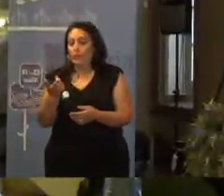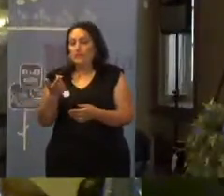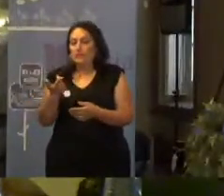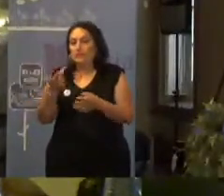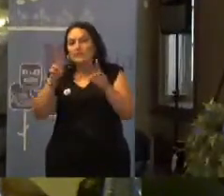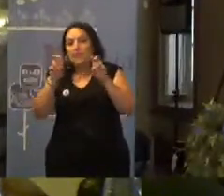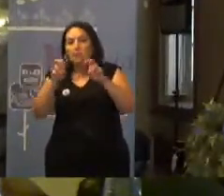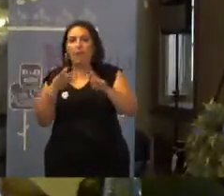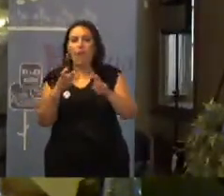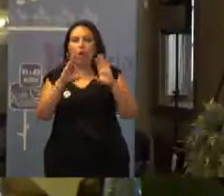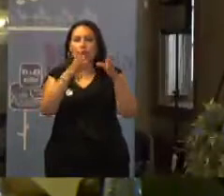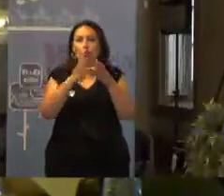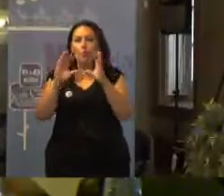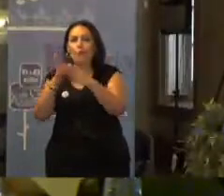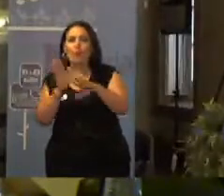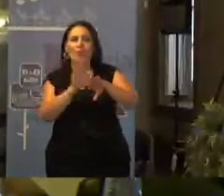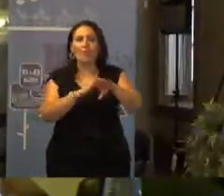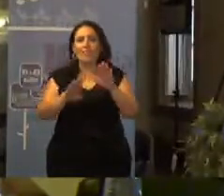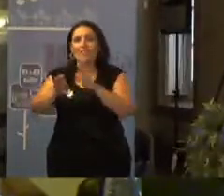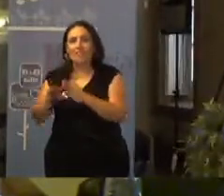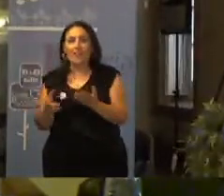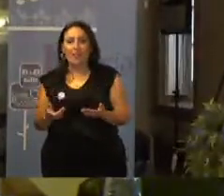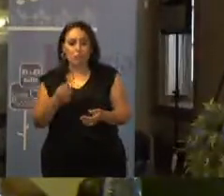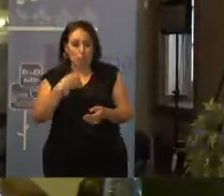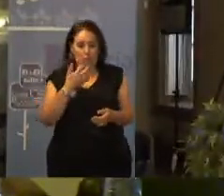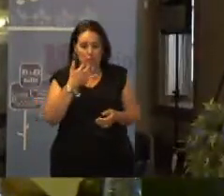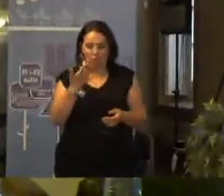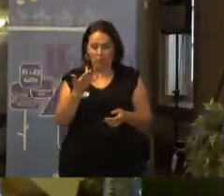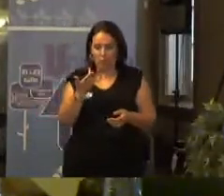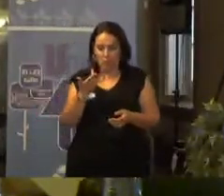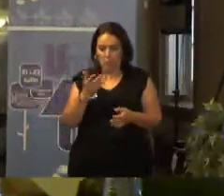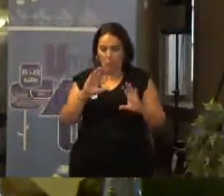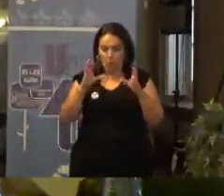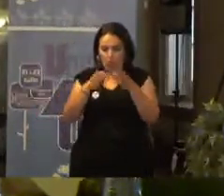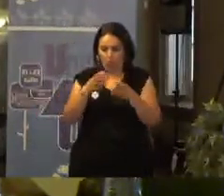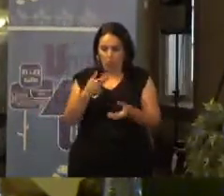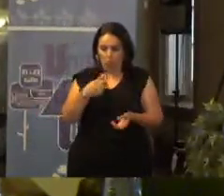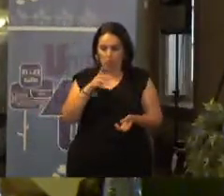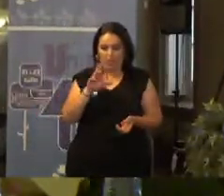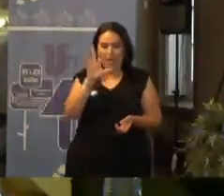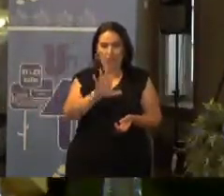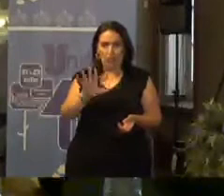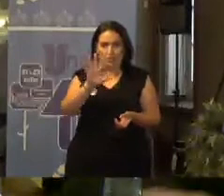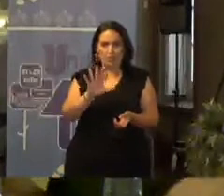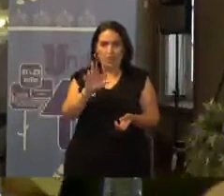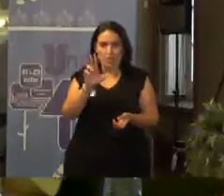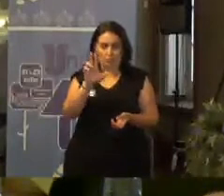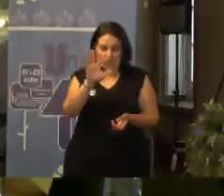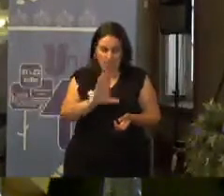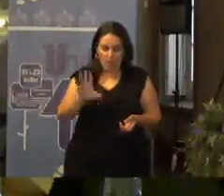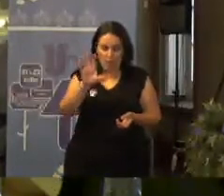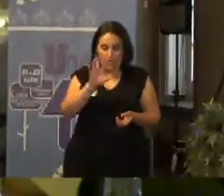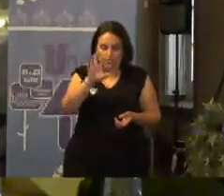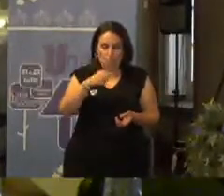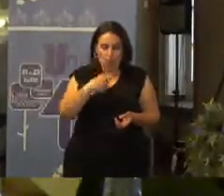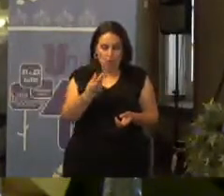dereita-esquerda. Ben, desde o ámbito do nacionalismo eu identifícome con iso. Para min a contradición maior en este